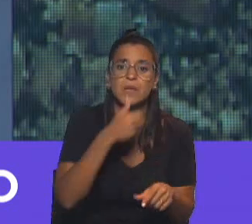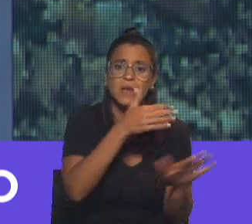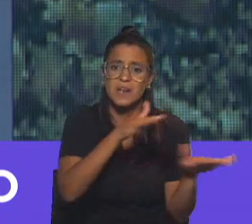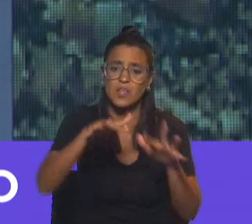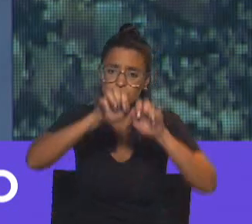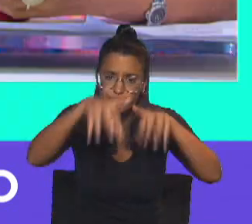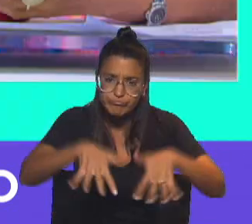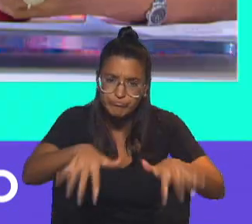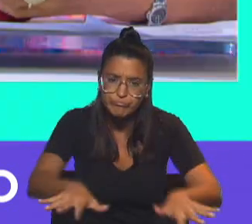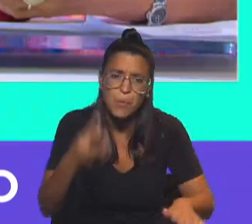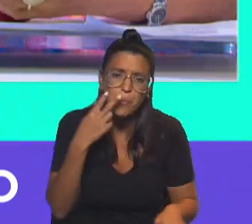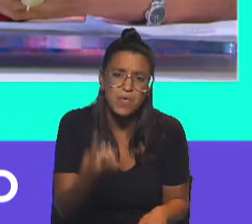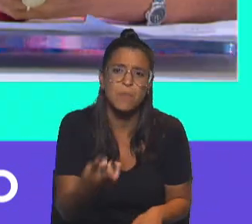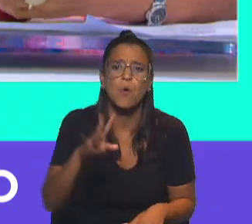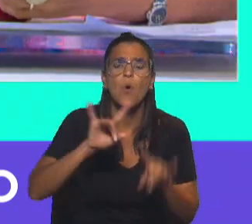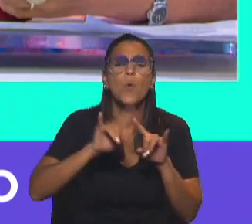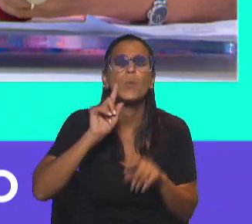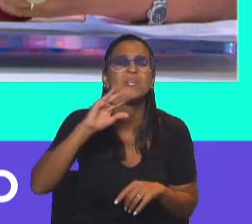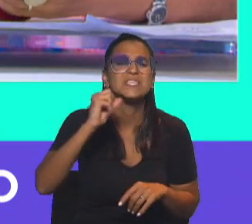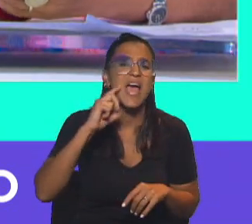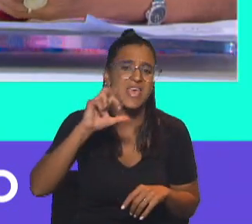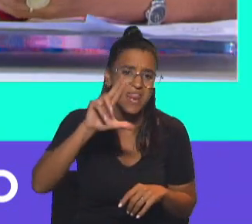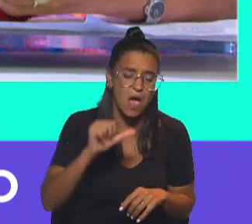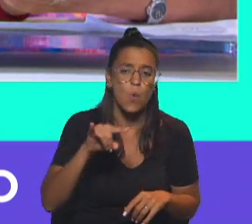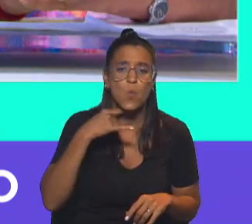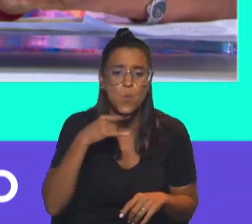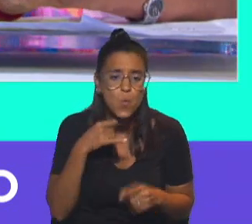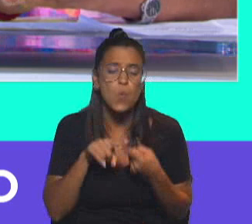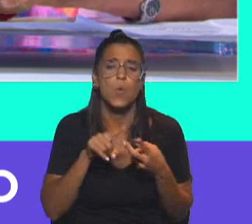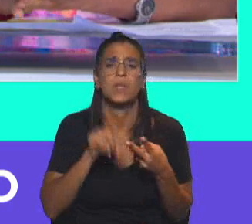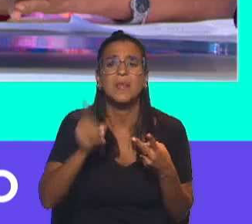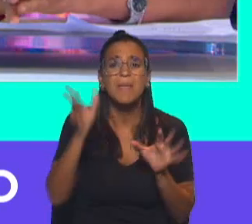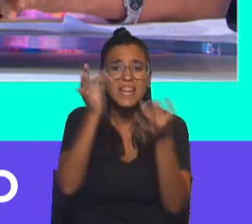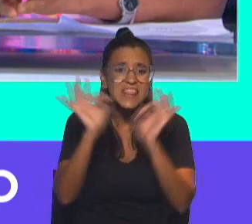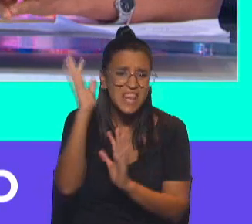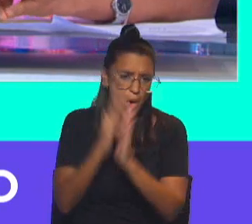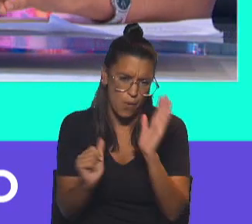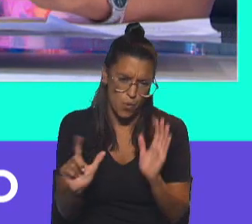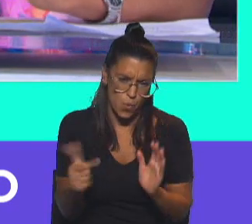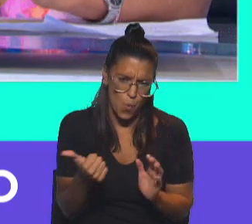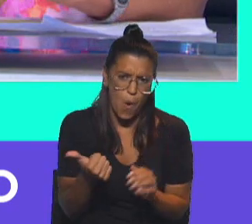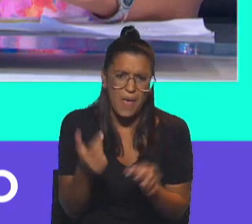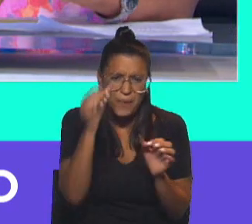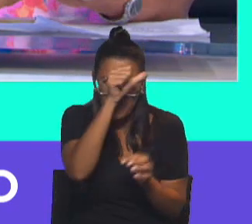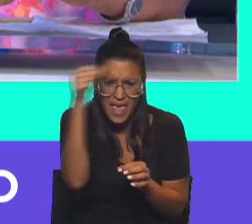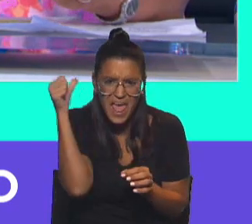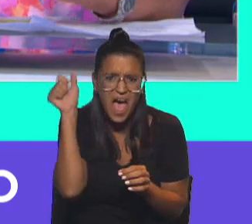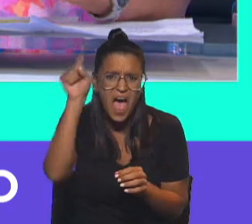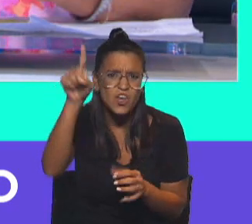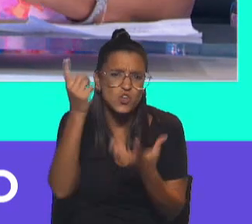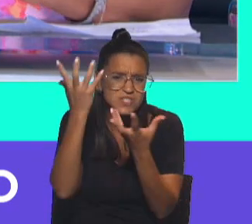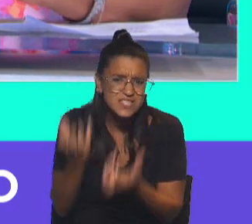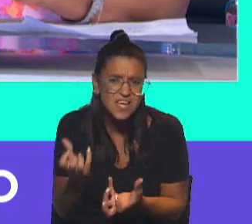ríos y arroyos, por ejemplo en Huichaira, en la provincia de Jujuy, como la nieve que cayó, una cosa increíble, en pleno verano, en